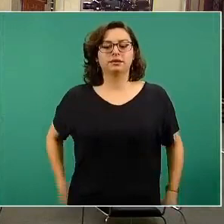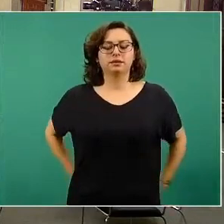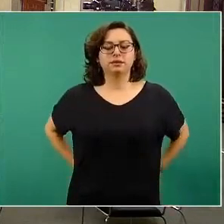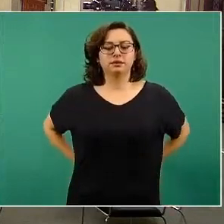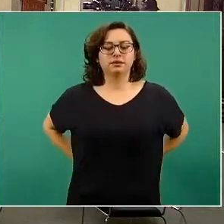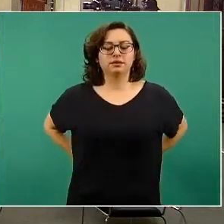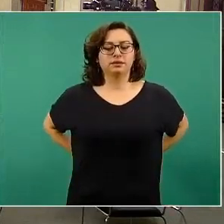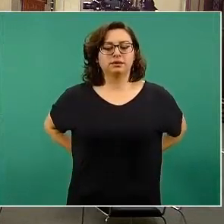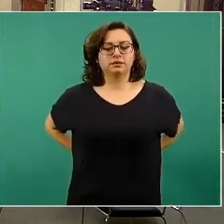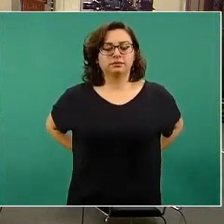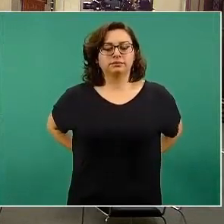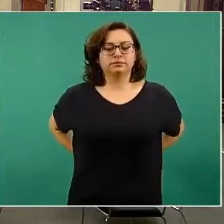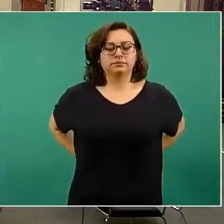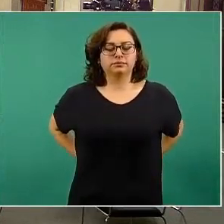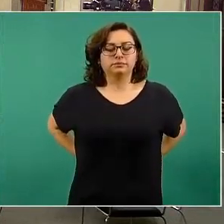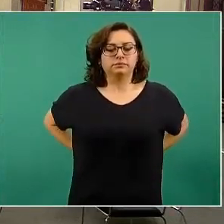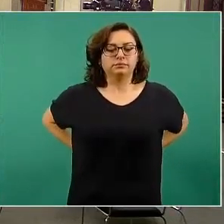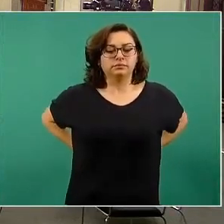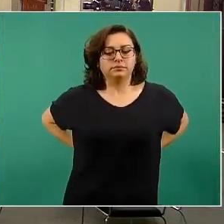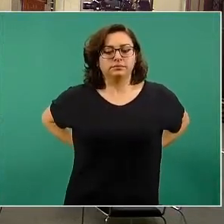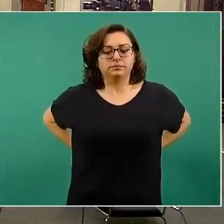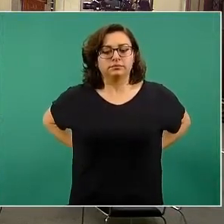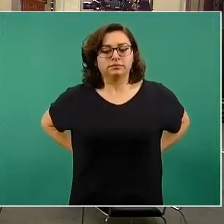Como ya comenta el doctor José Luis Alomía,